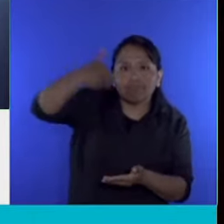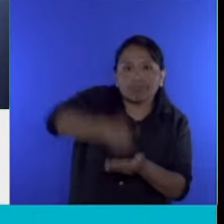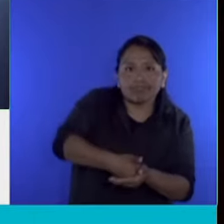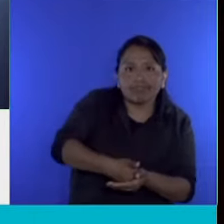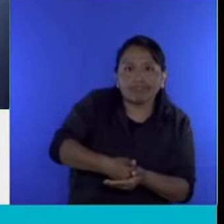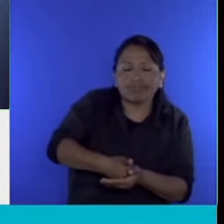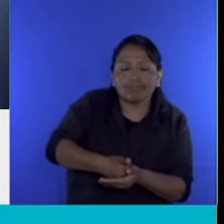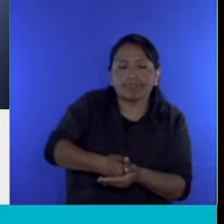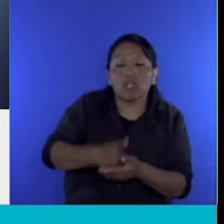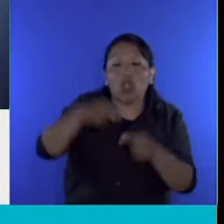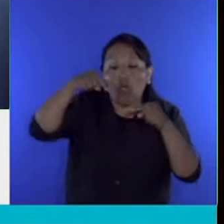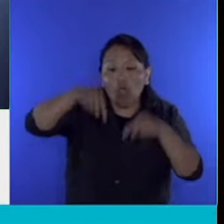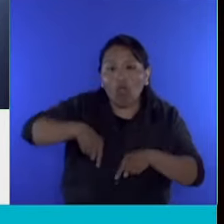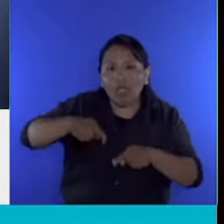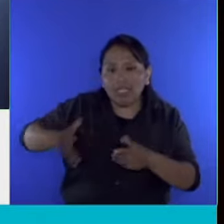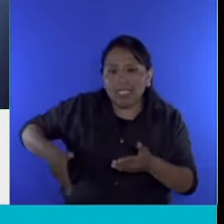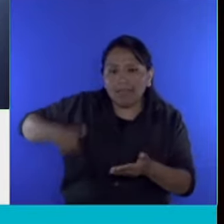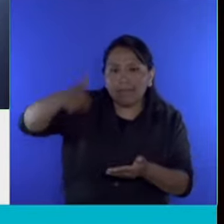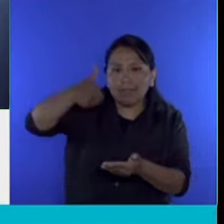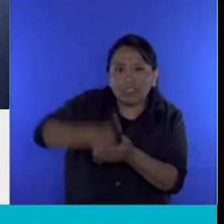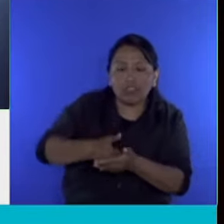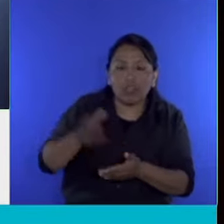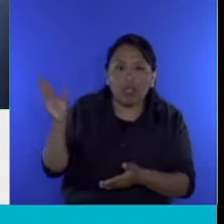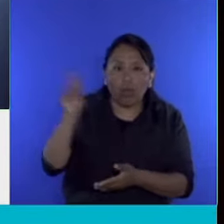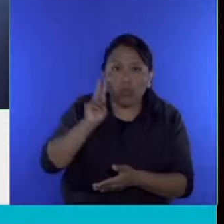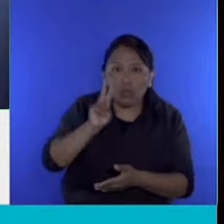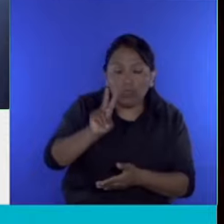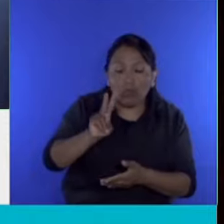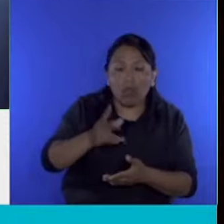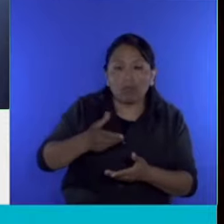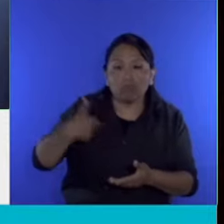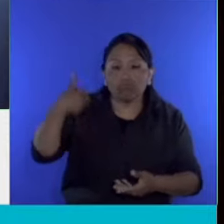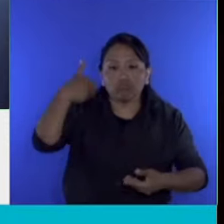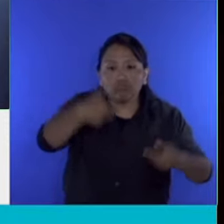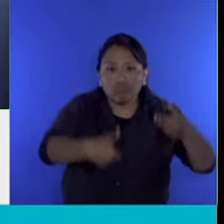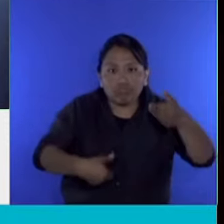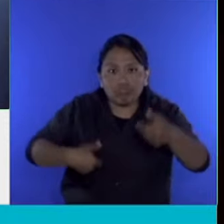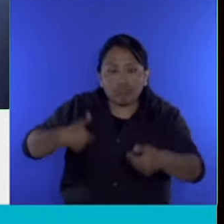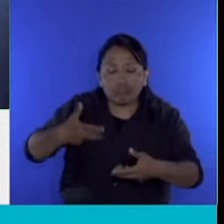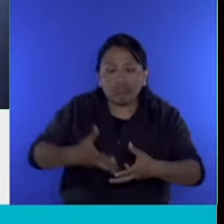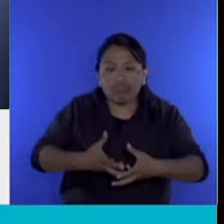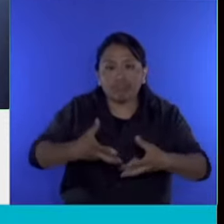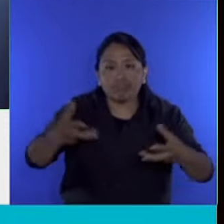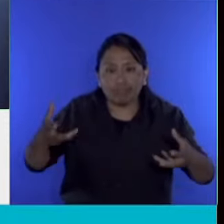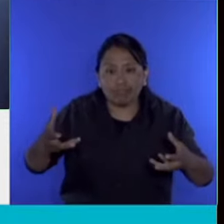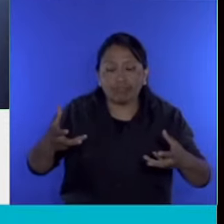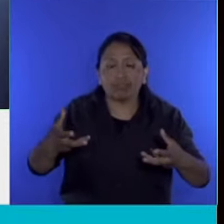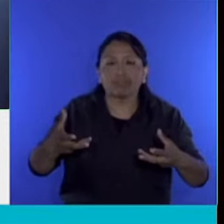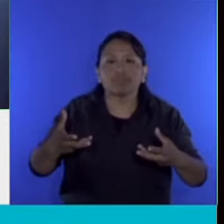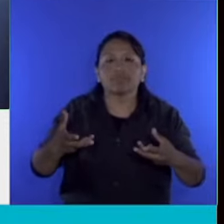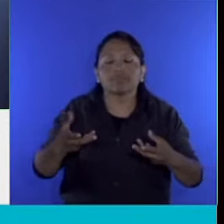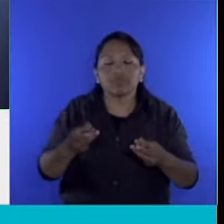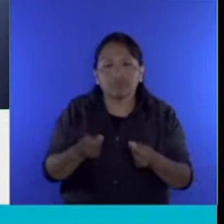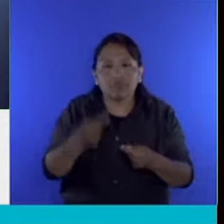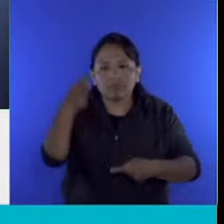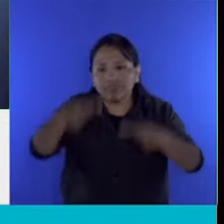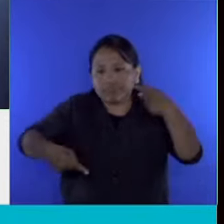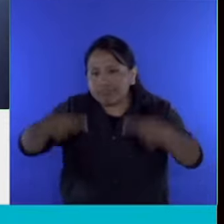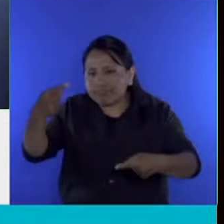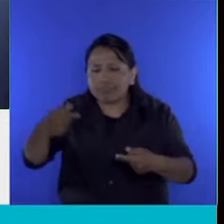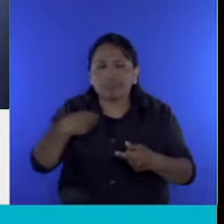hoy las inversiones En audiovisual crecen se dice diversifica su